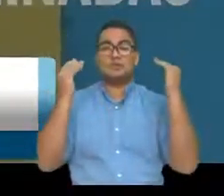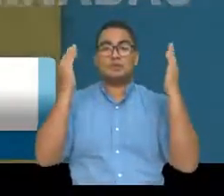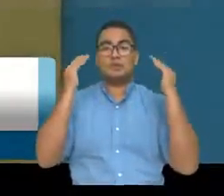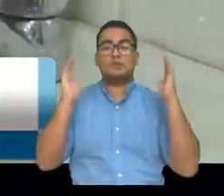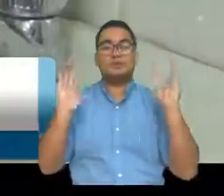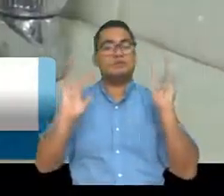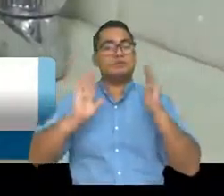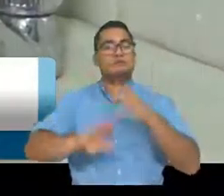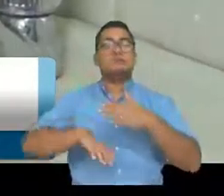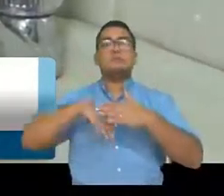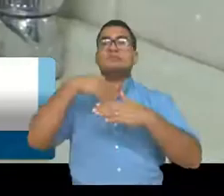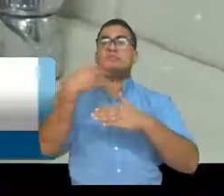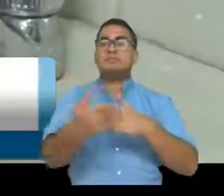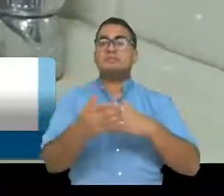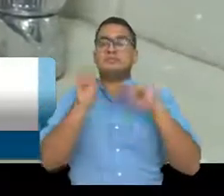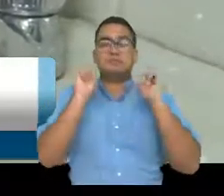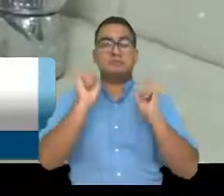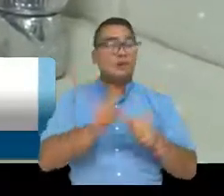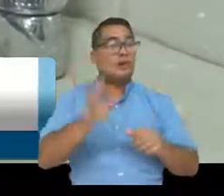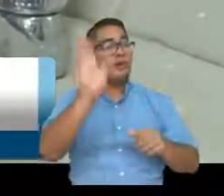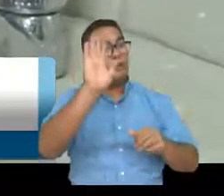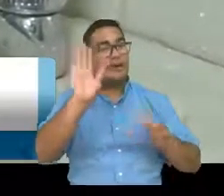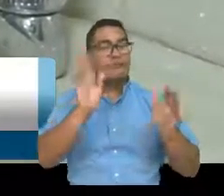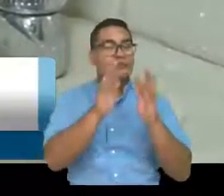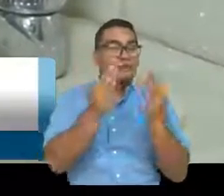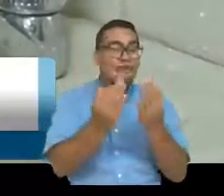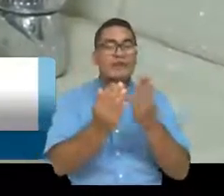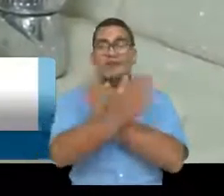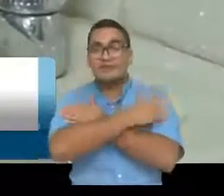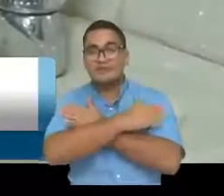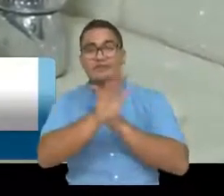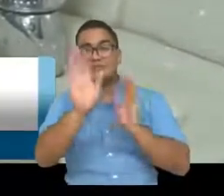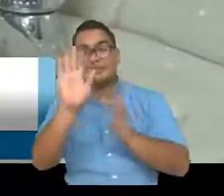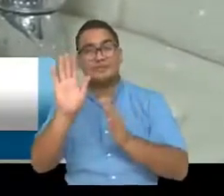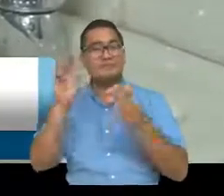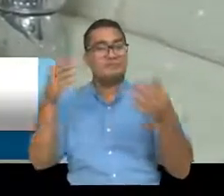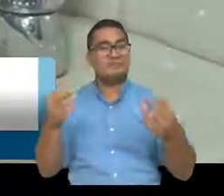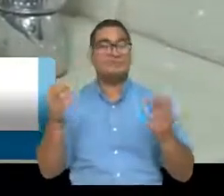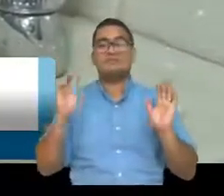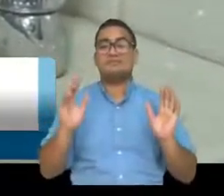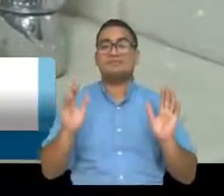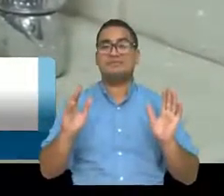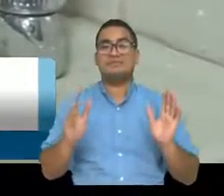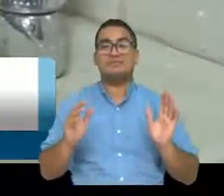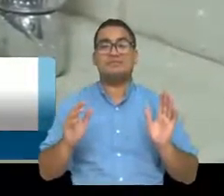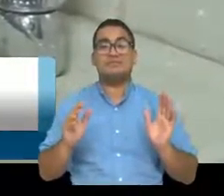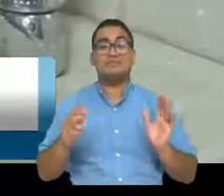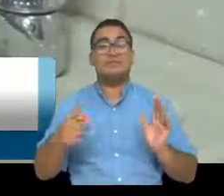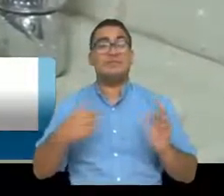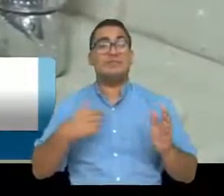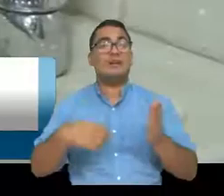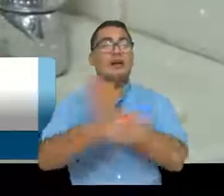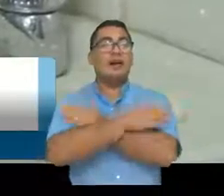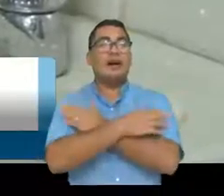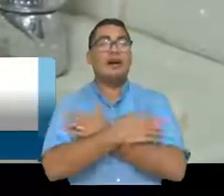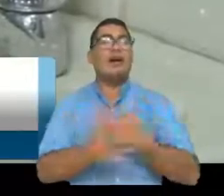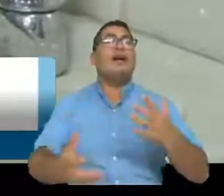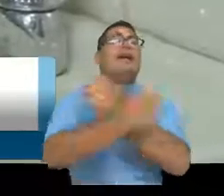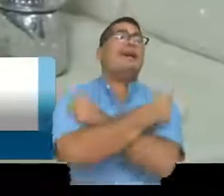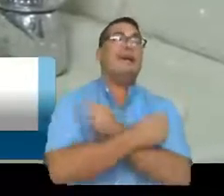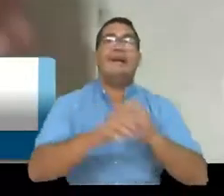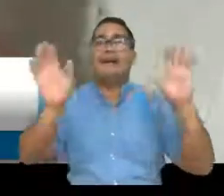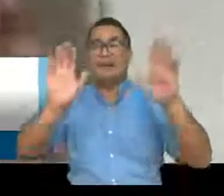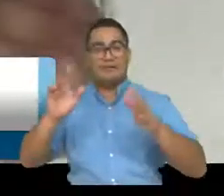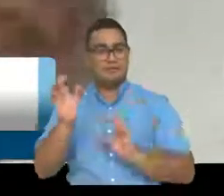ropa inmediatamente se tiene que echar en un baldecito que tenga agua con gas y que tenga su poquito de cloro